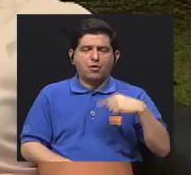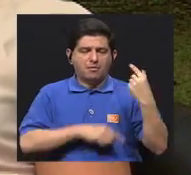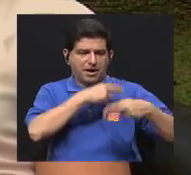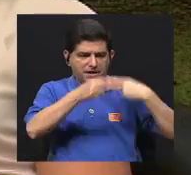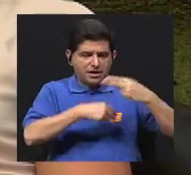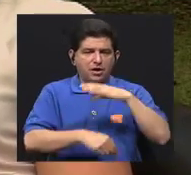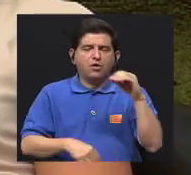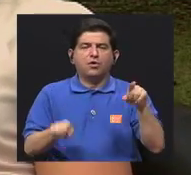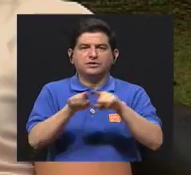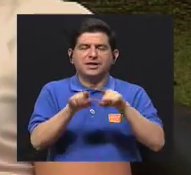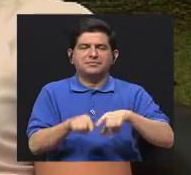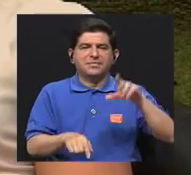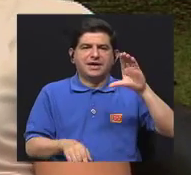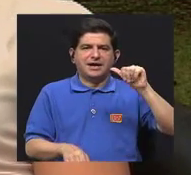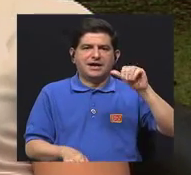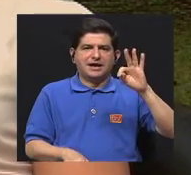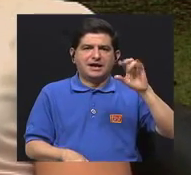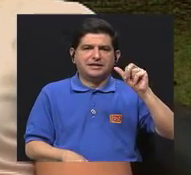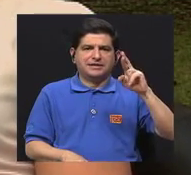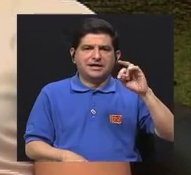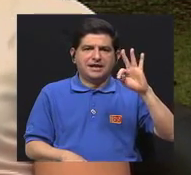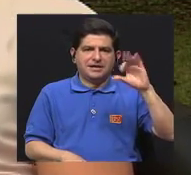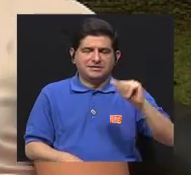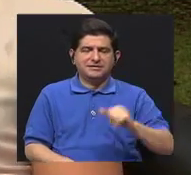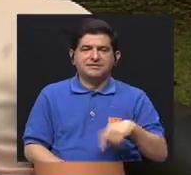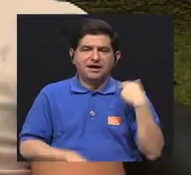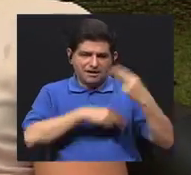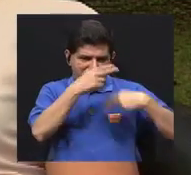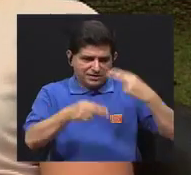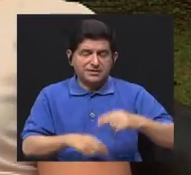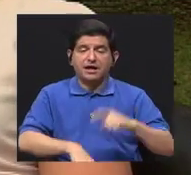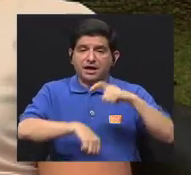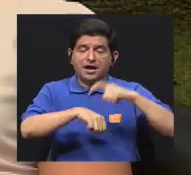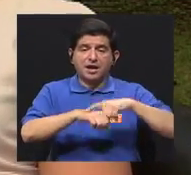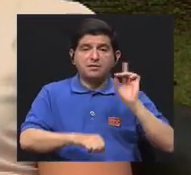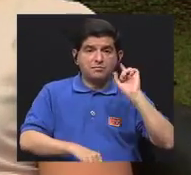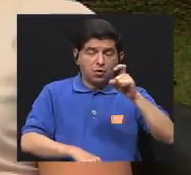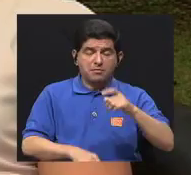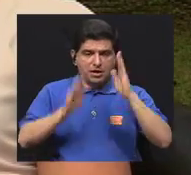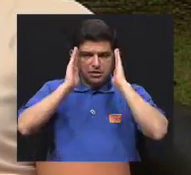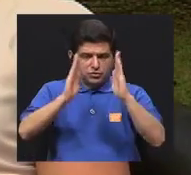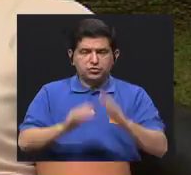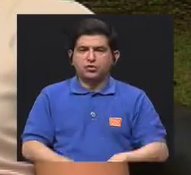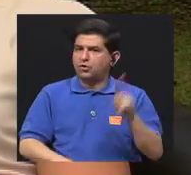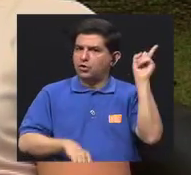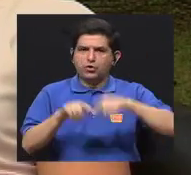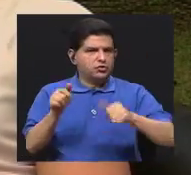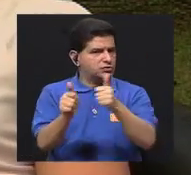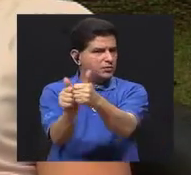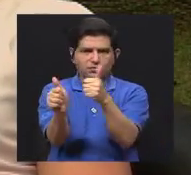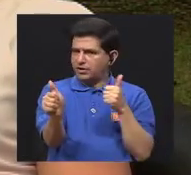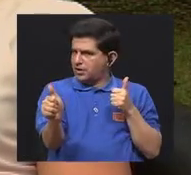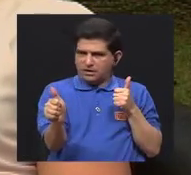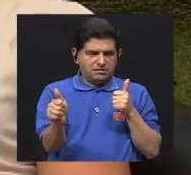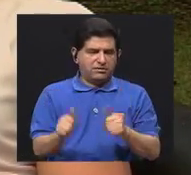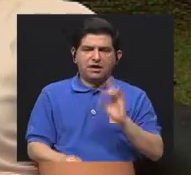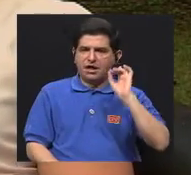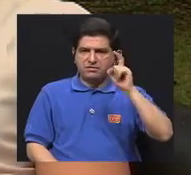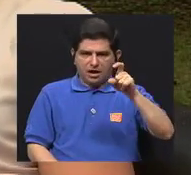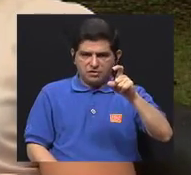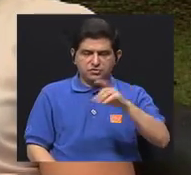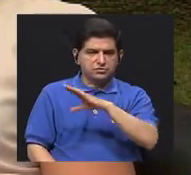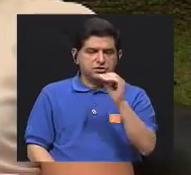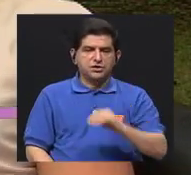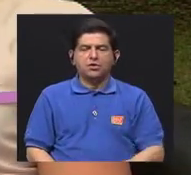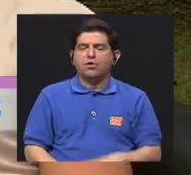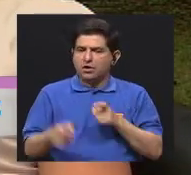congénitas, que deben ser tratados en el momento en que son diagnosticados, no admiten retraso en el